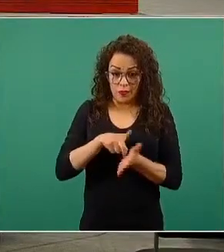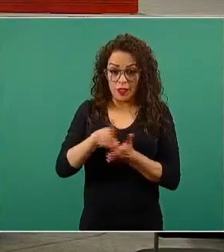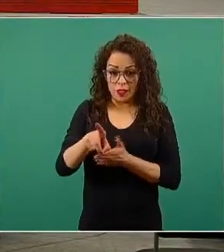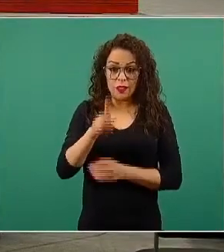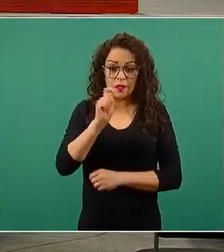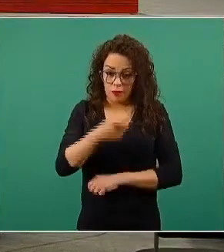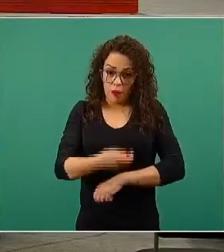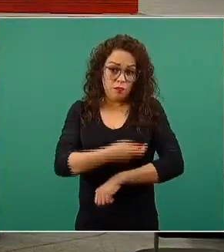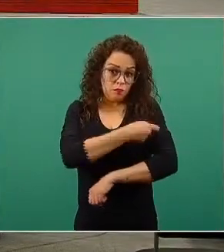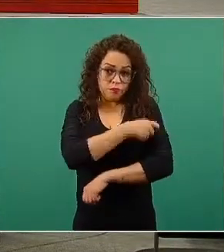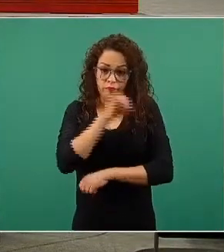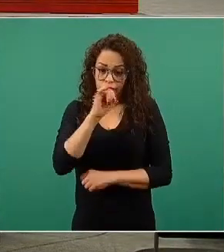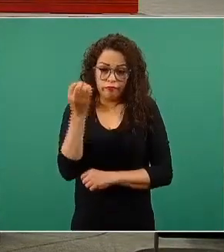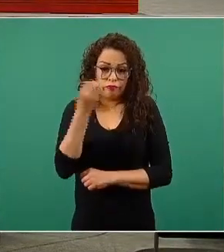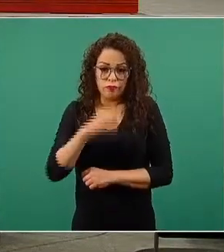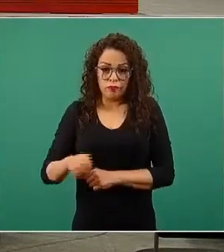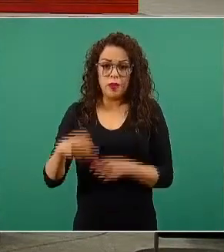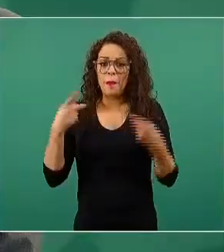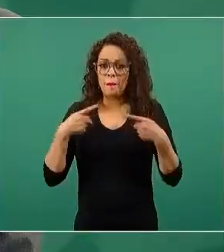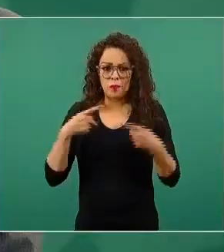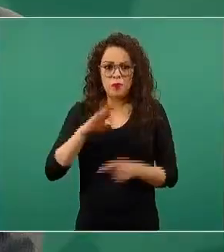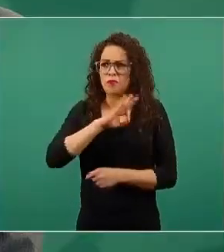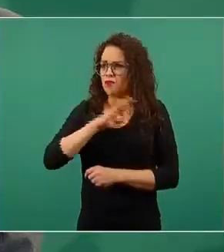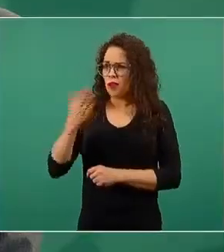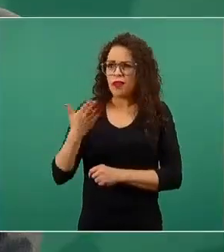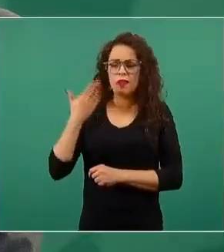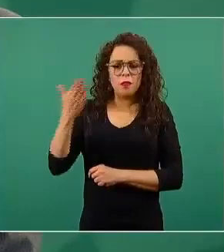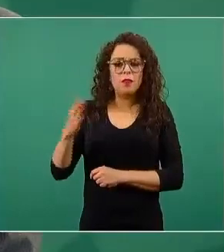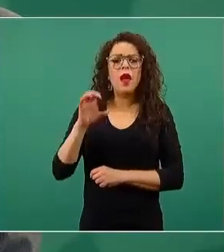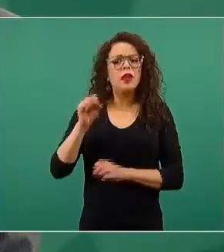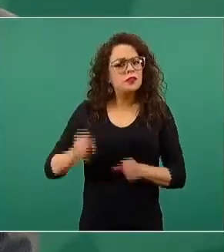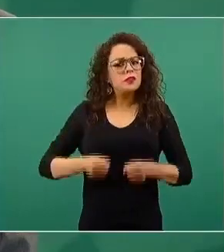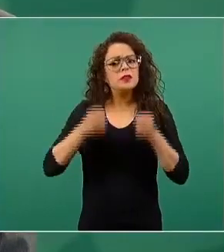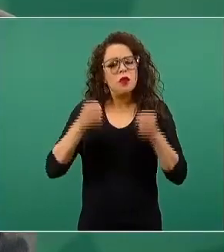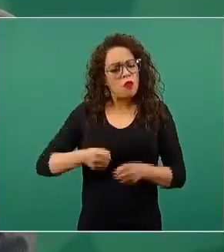a la población que lo ejerzan. Las vacunas son seguras y